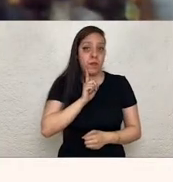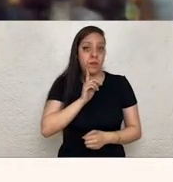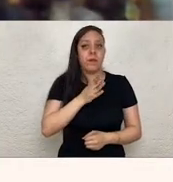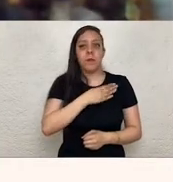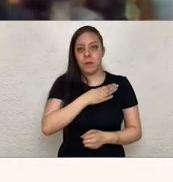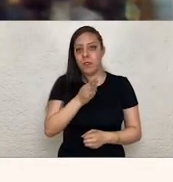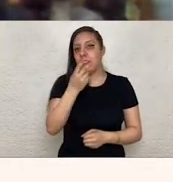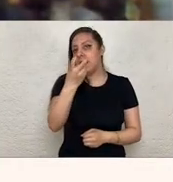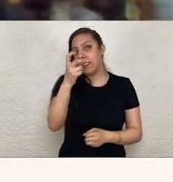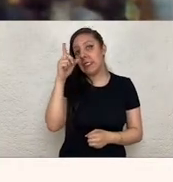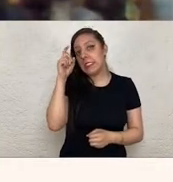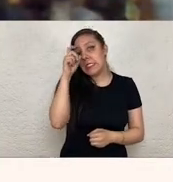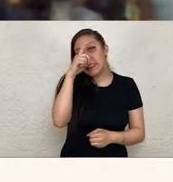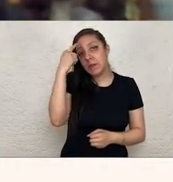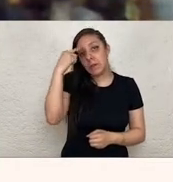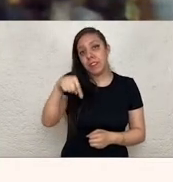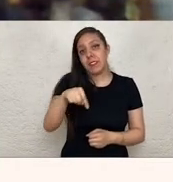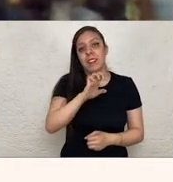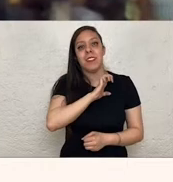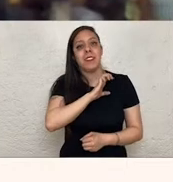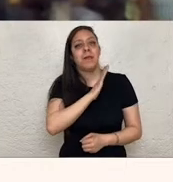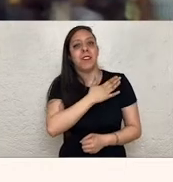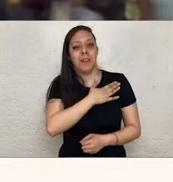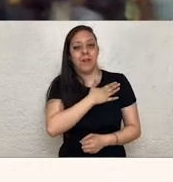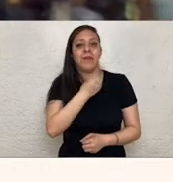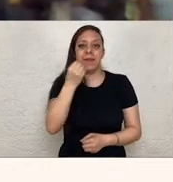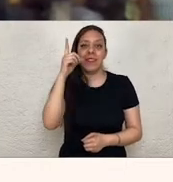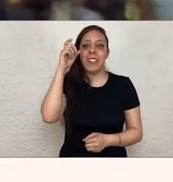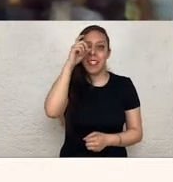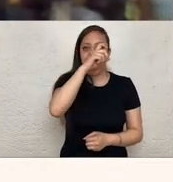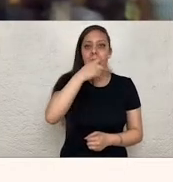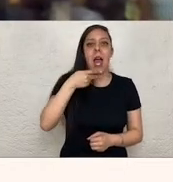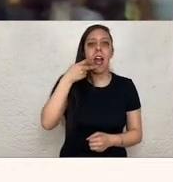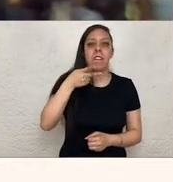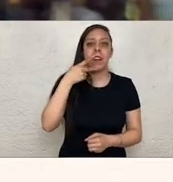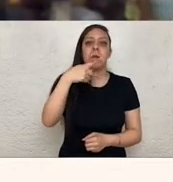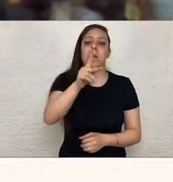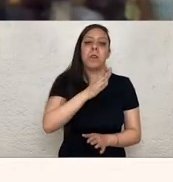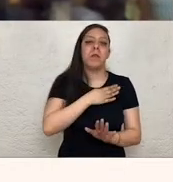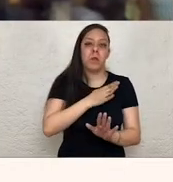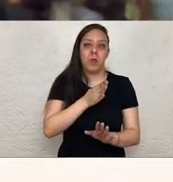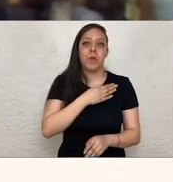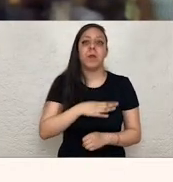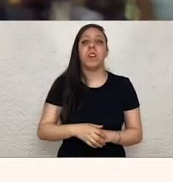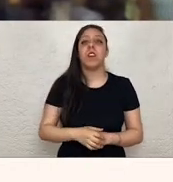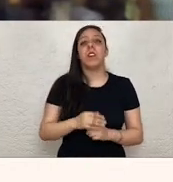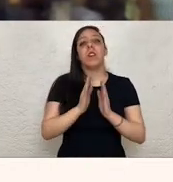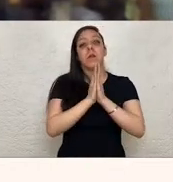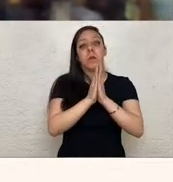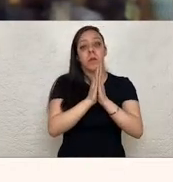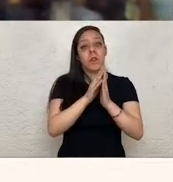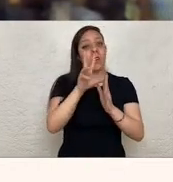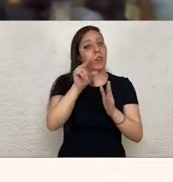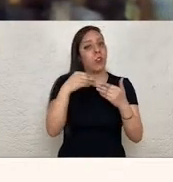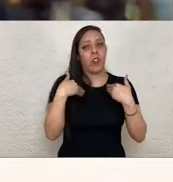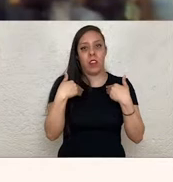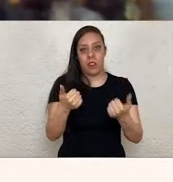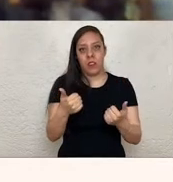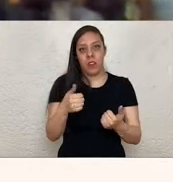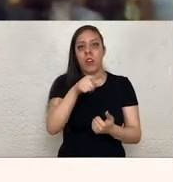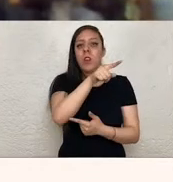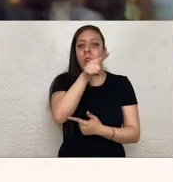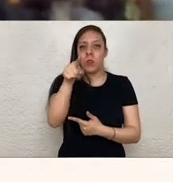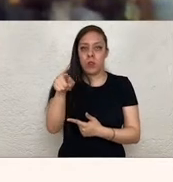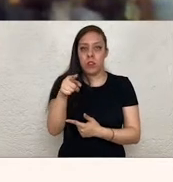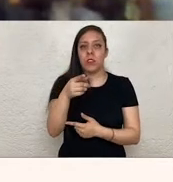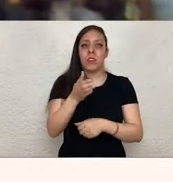mujeres. Bueno, me cuesta hablar español ahora como llevo tanto tiempo de no visitar por esa cuestión de COVID, pero si no me explico, uno de